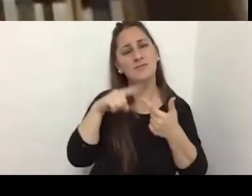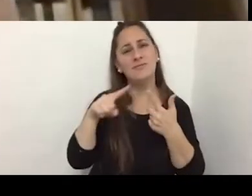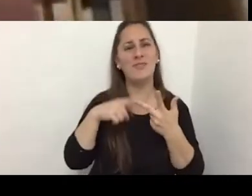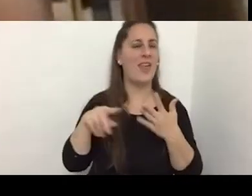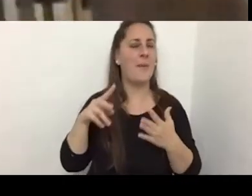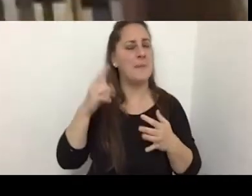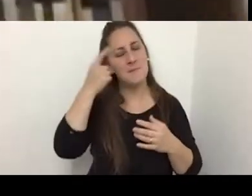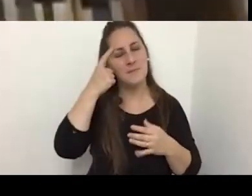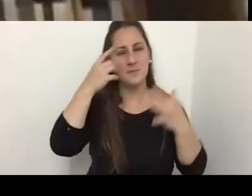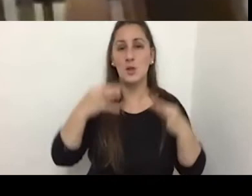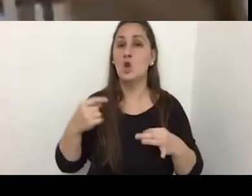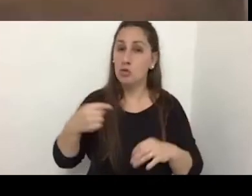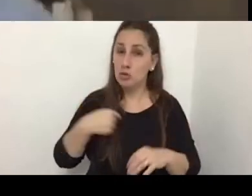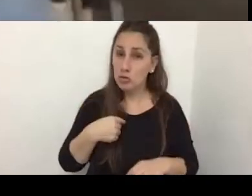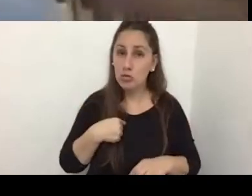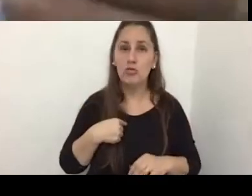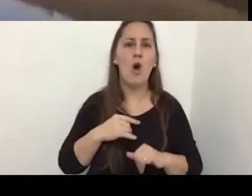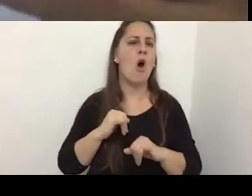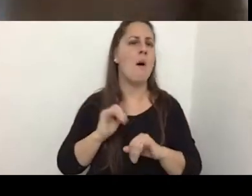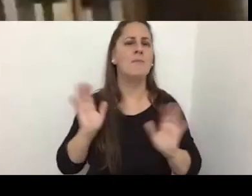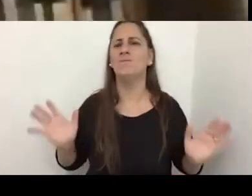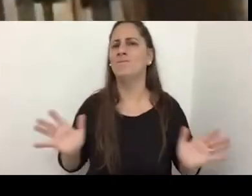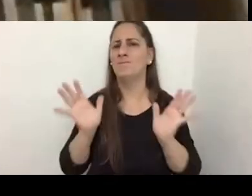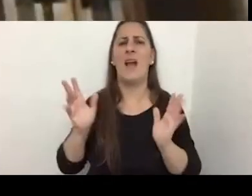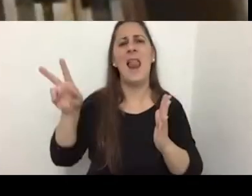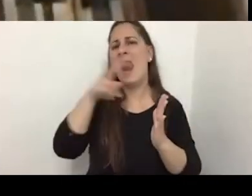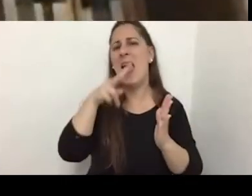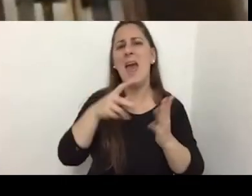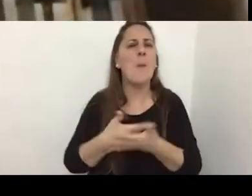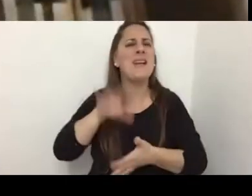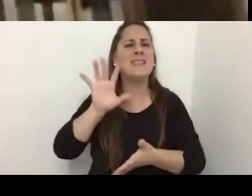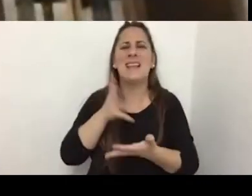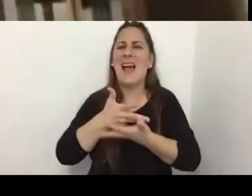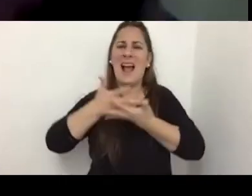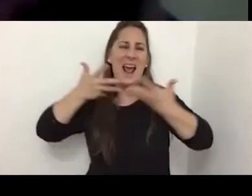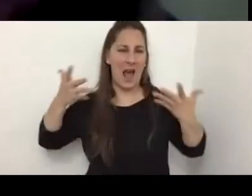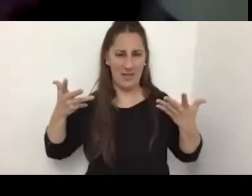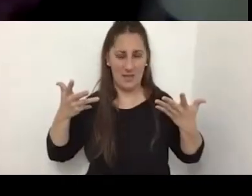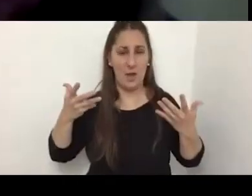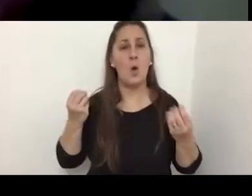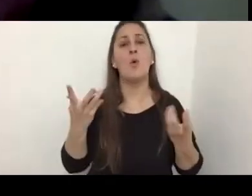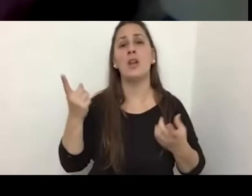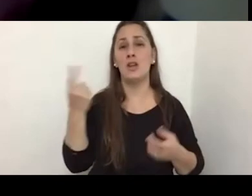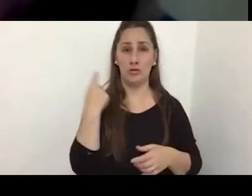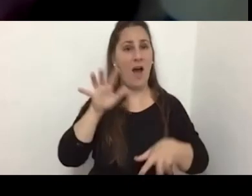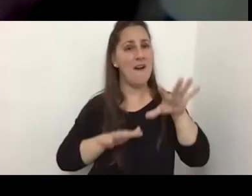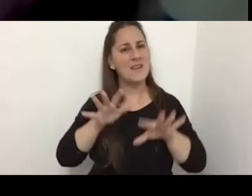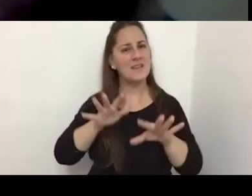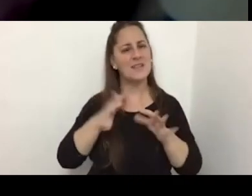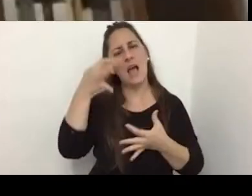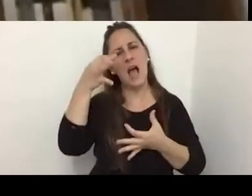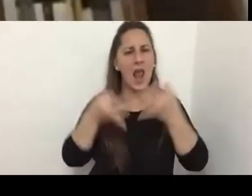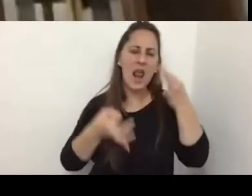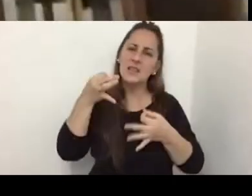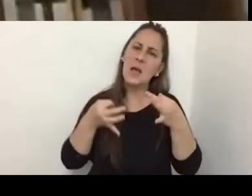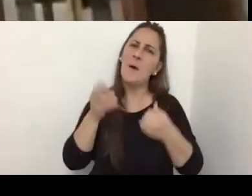yo impulso desde ese enfoque crítico, leer lo macro, porque a veces cuando analizamos esto vemos que pasó tal o cual